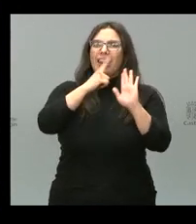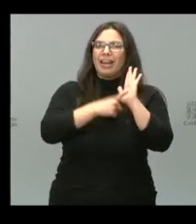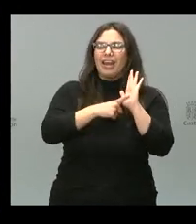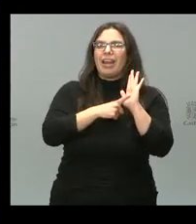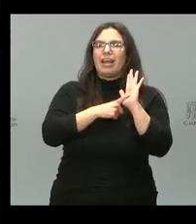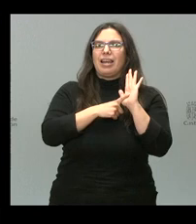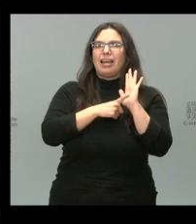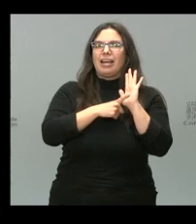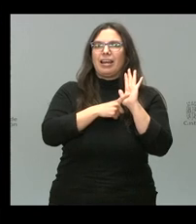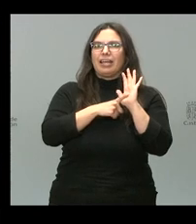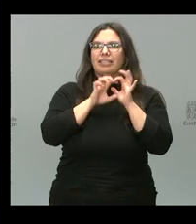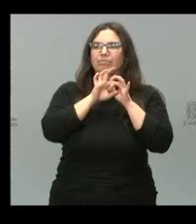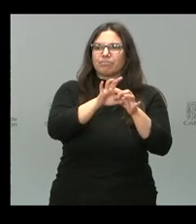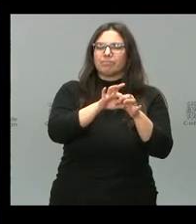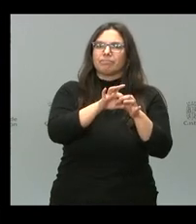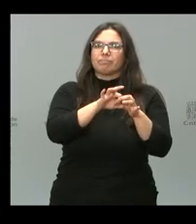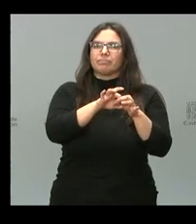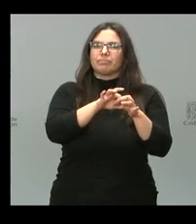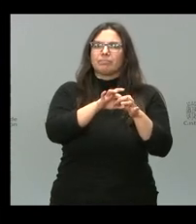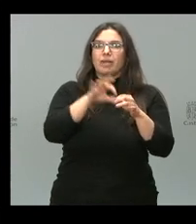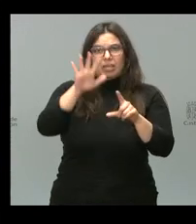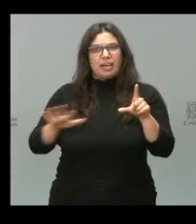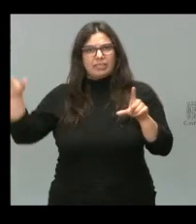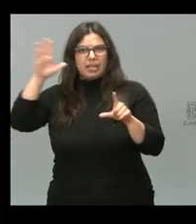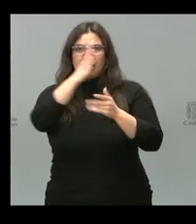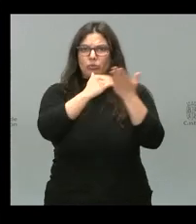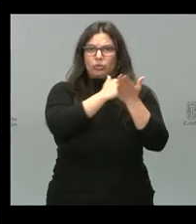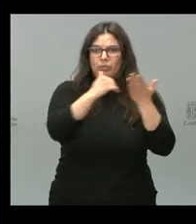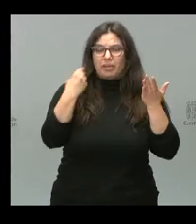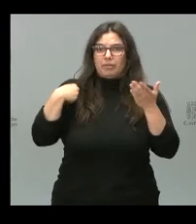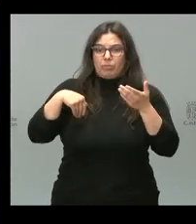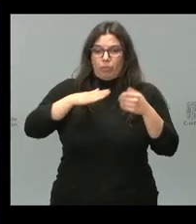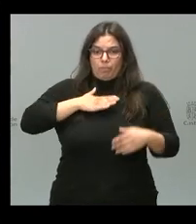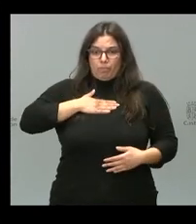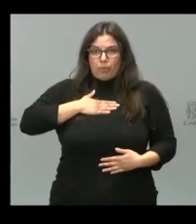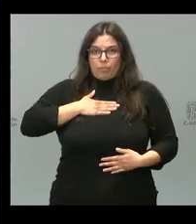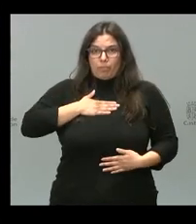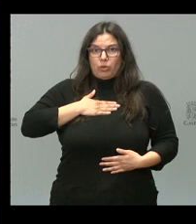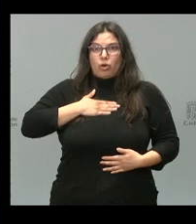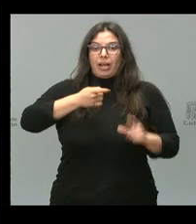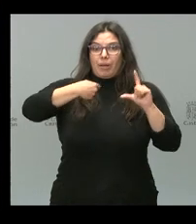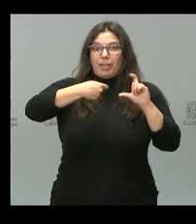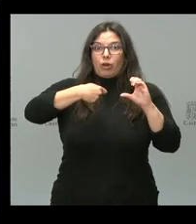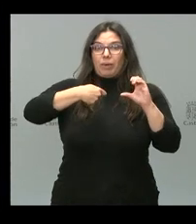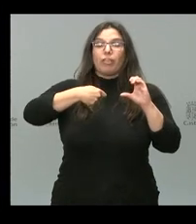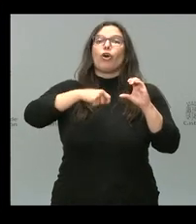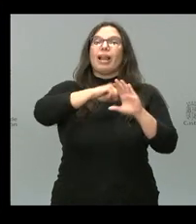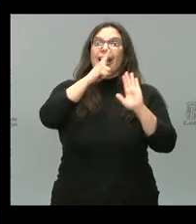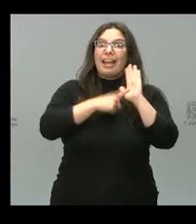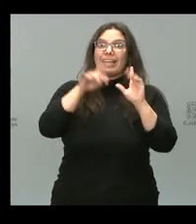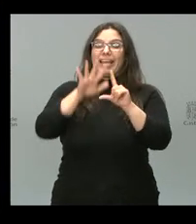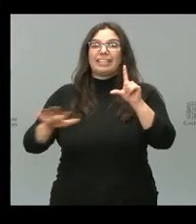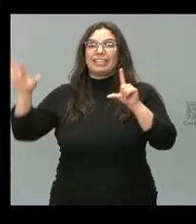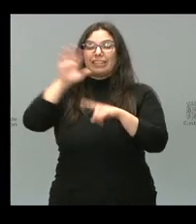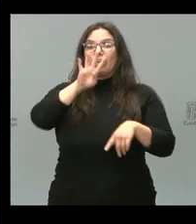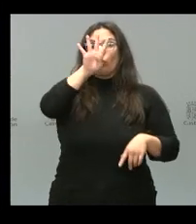sobre todo autonómica pero también la estatal en la que se basa nuestra propia ley de cámaras de comercio la ley estatal